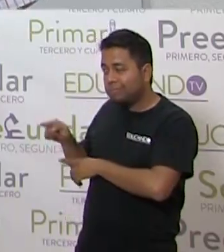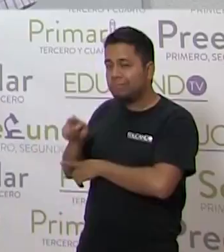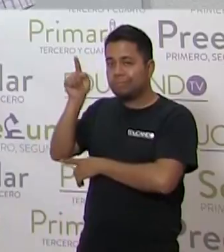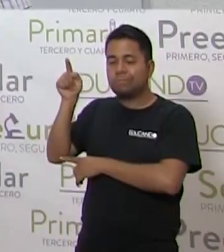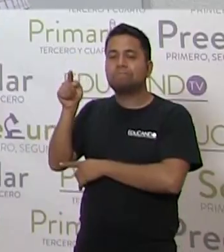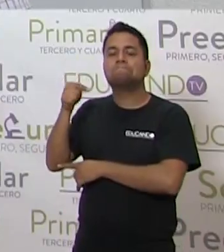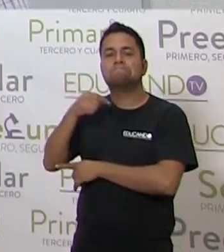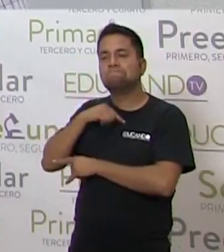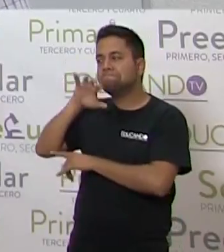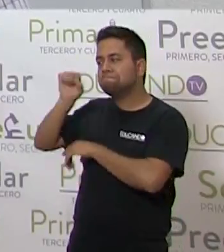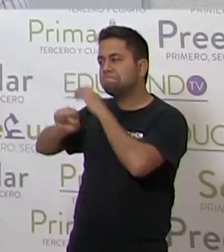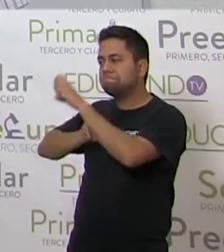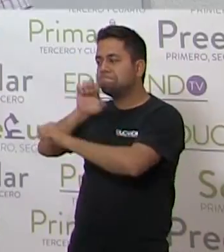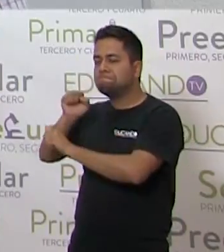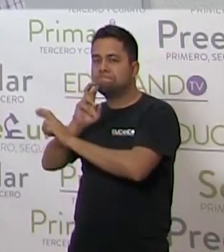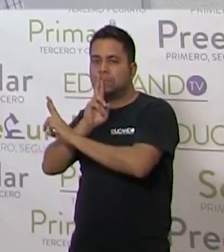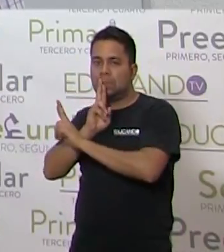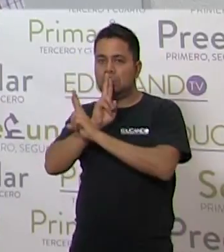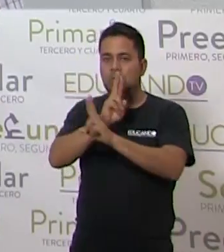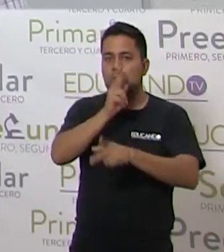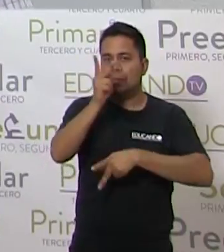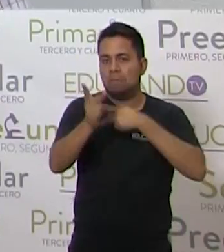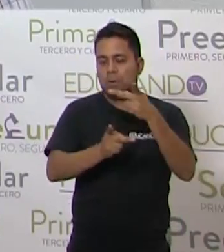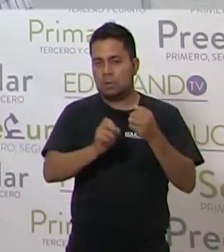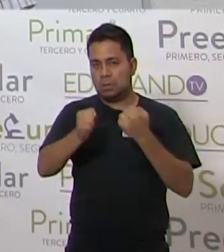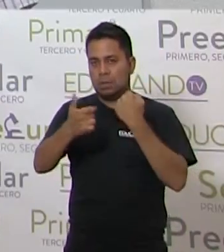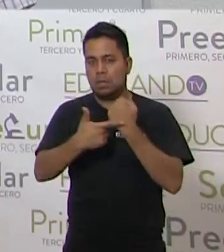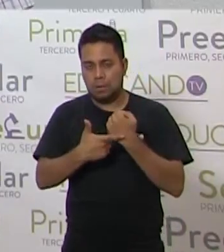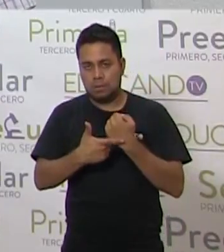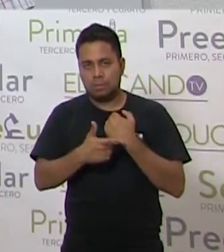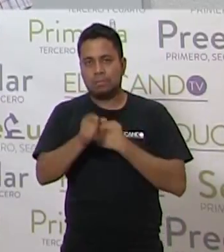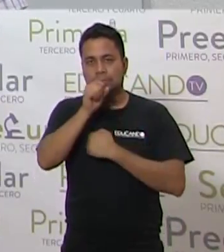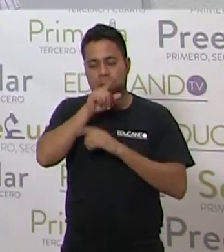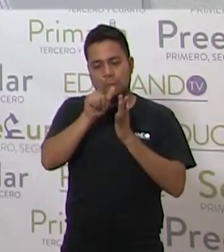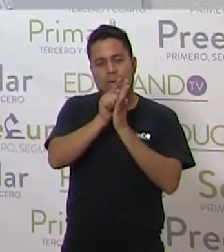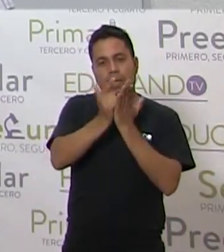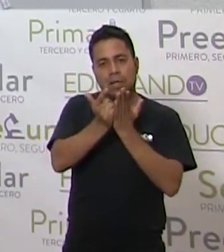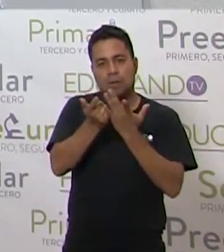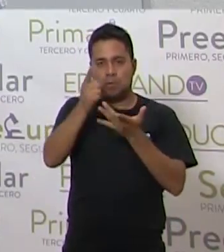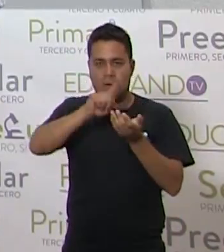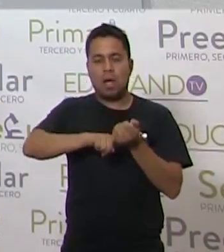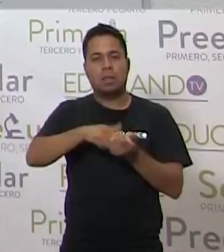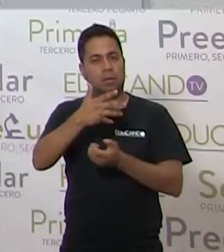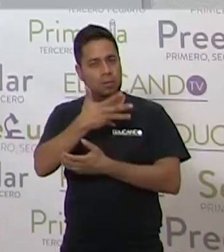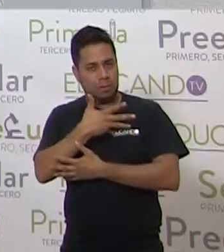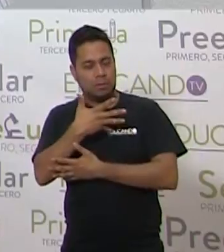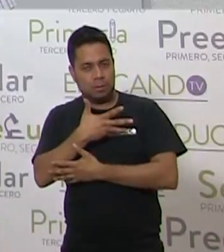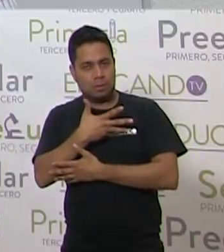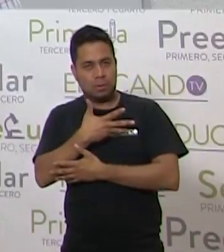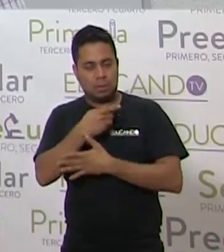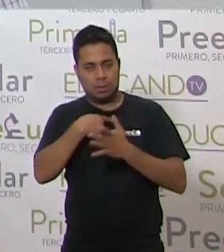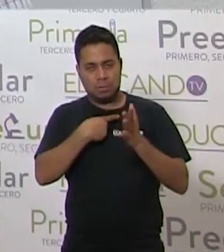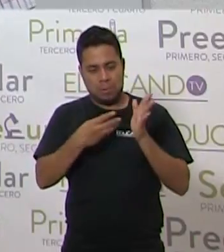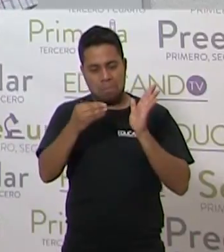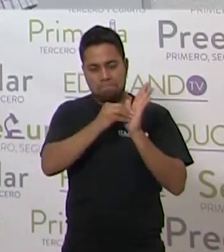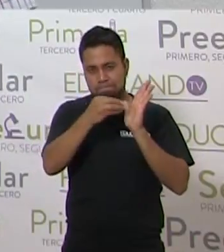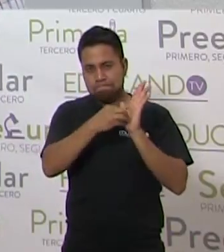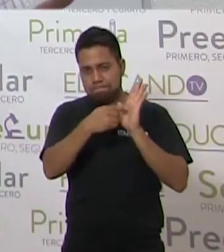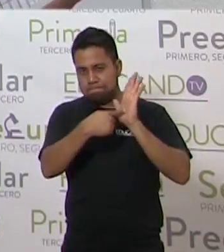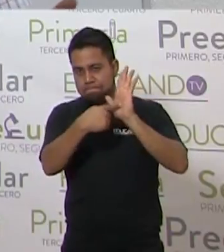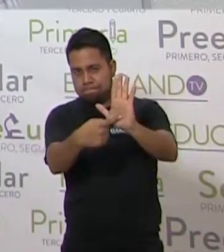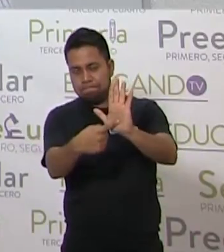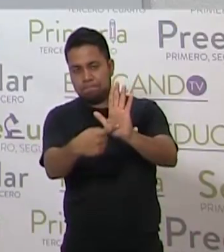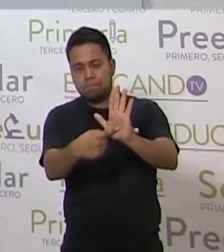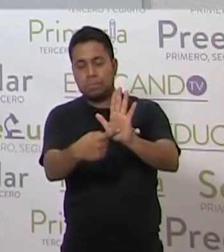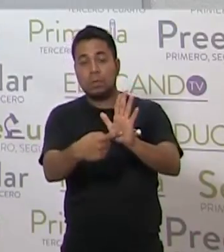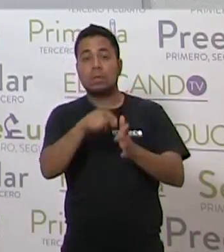estar contestando algunas preguntas que también Vienen en este los vamos a poner a continuación Y por supuesto